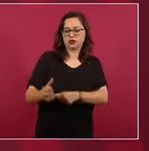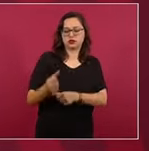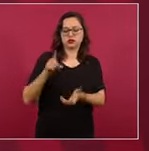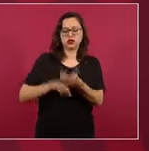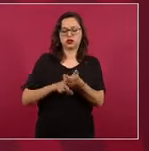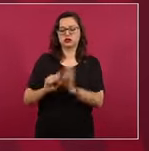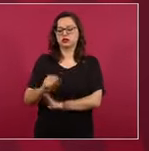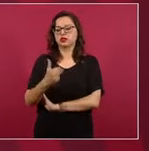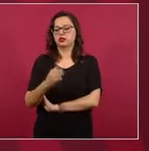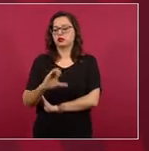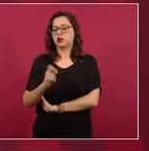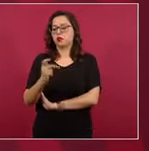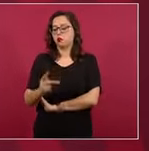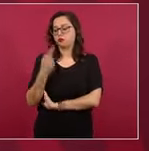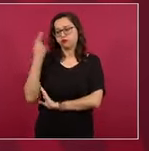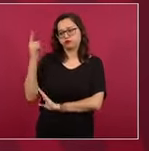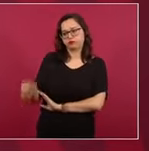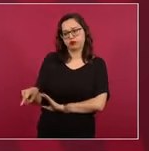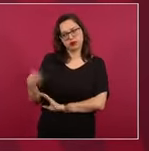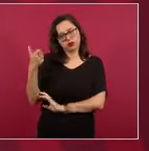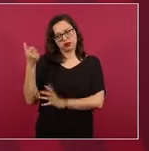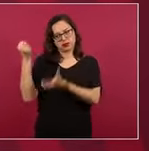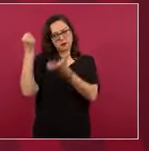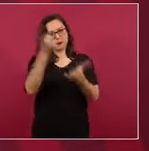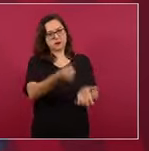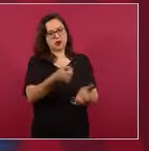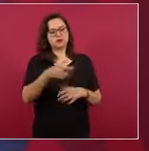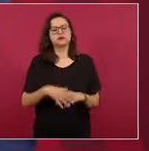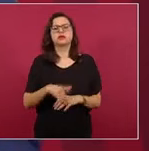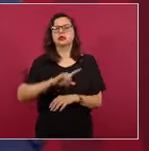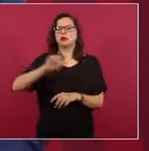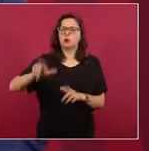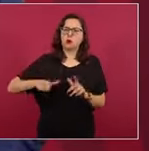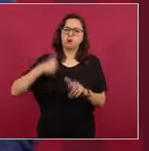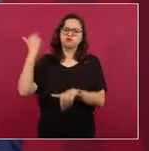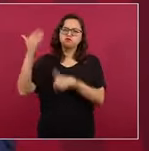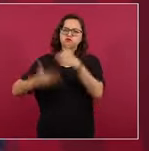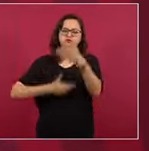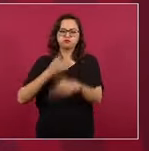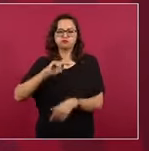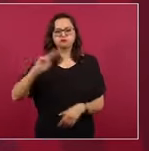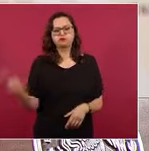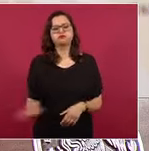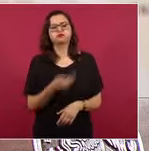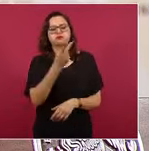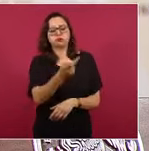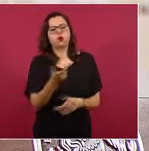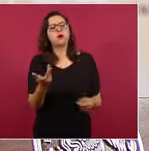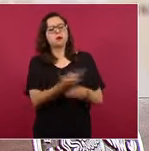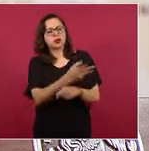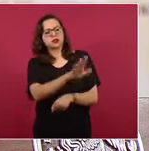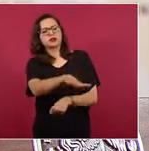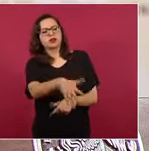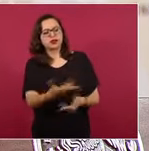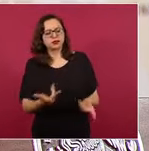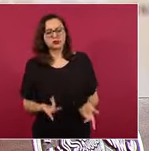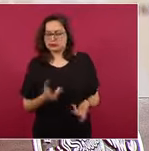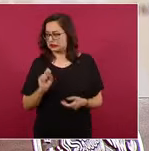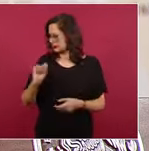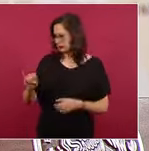de Hacienda y pregunté después de que se hizo la denuncia y de que ya se